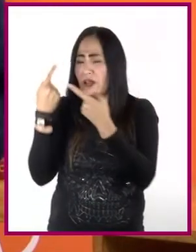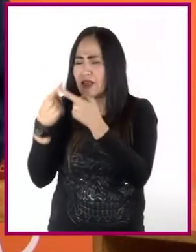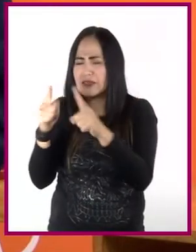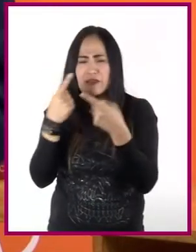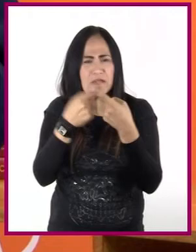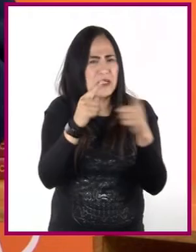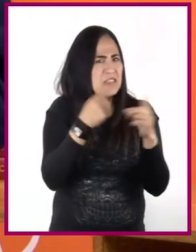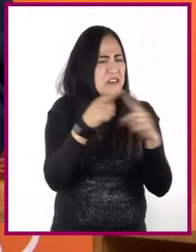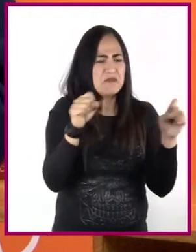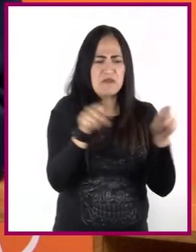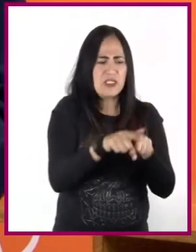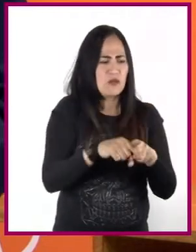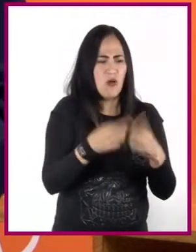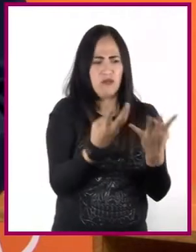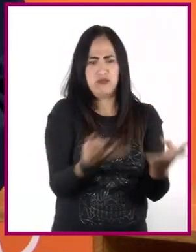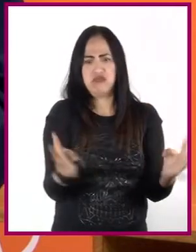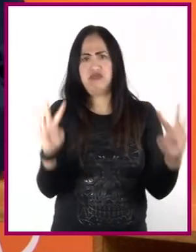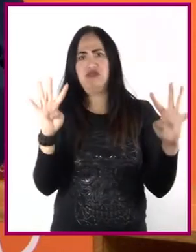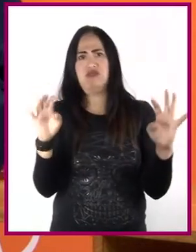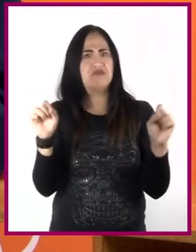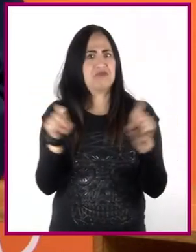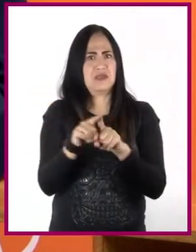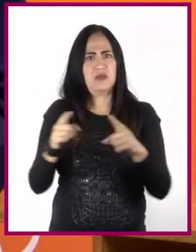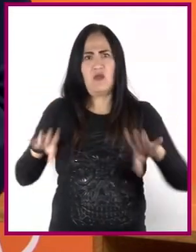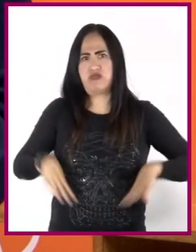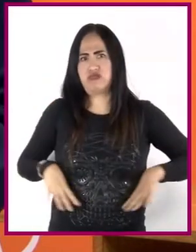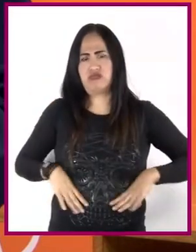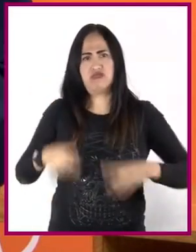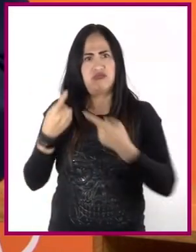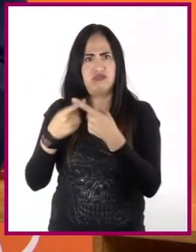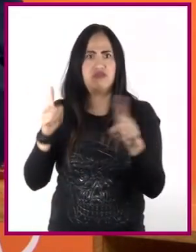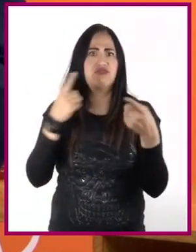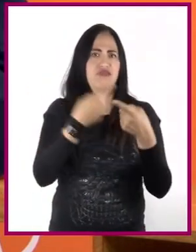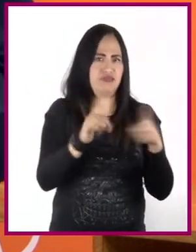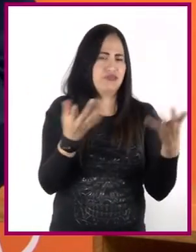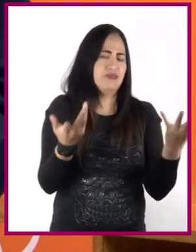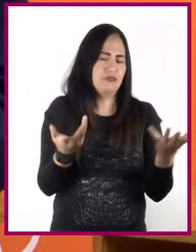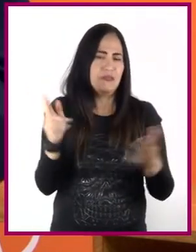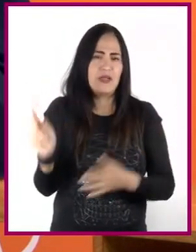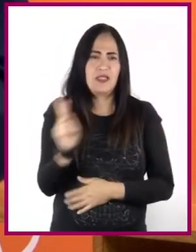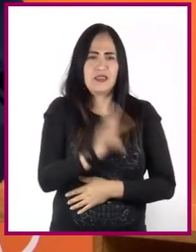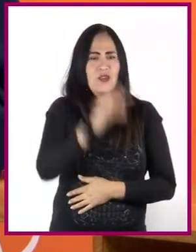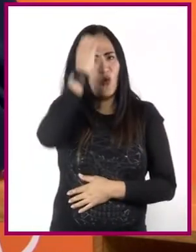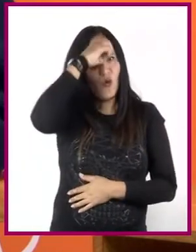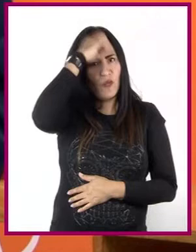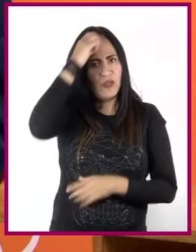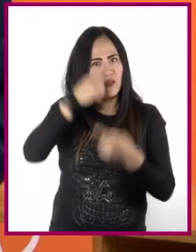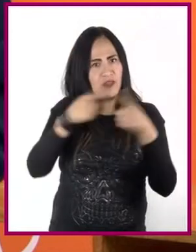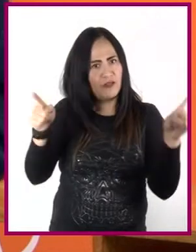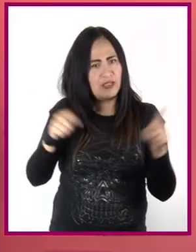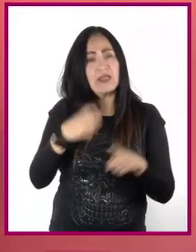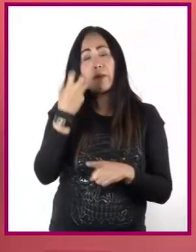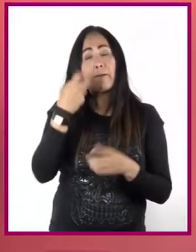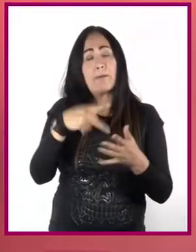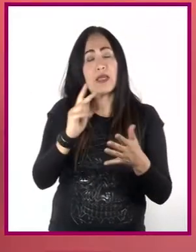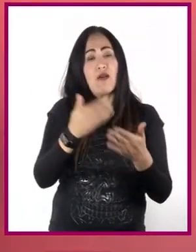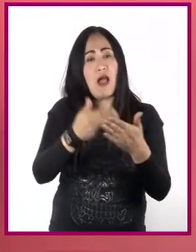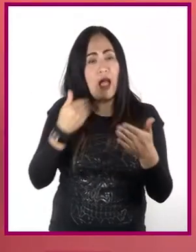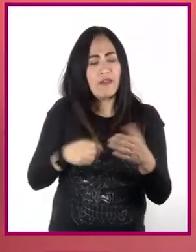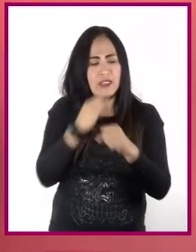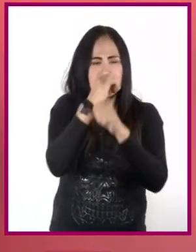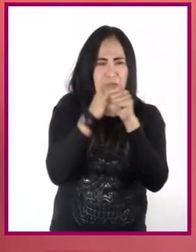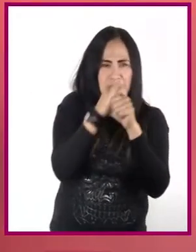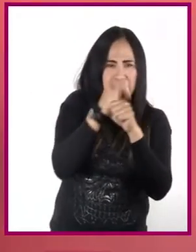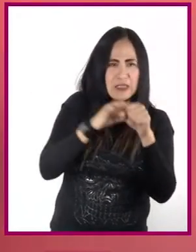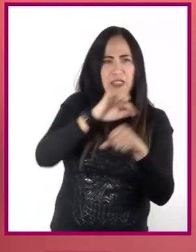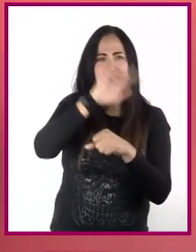somos nosotros. Aquí lo importante es expresarse claramente y con argumentos sólidos. Así,